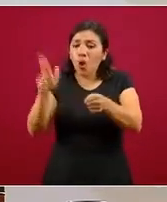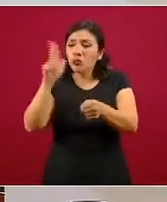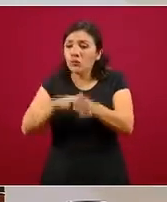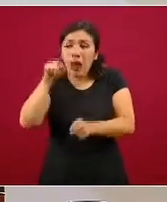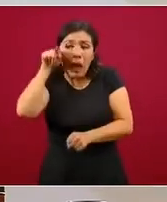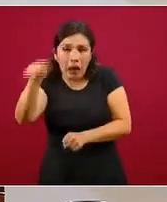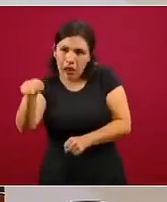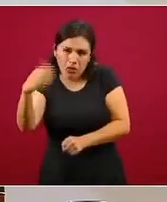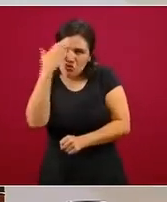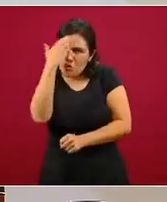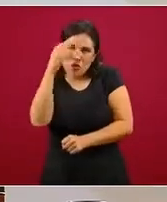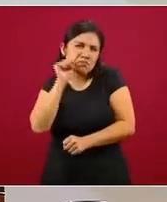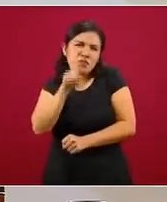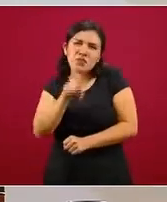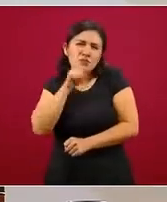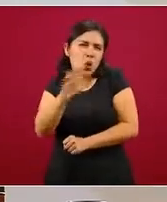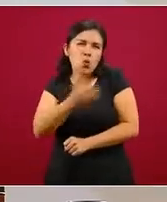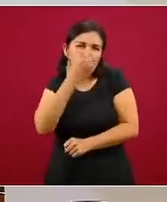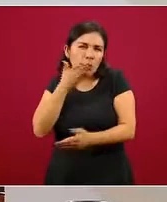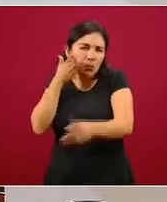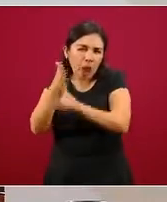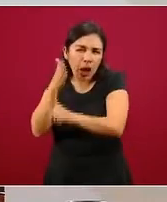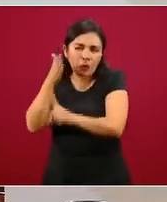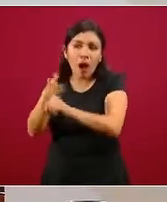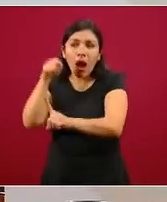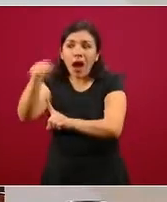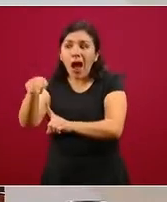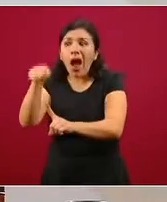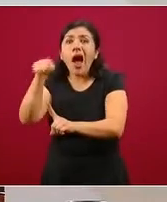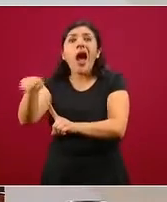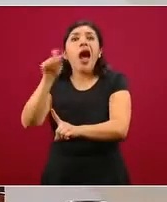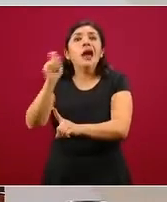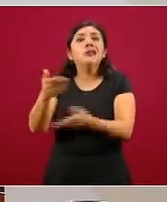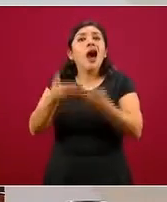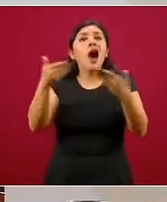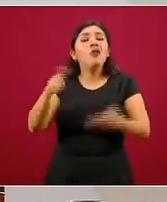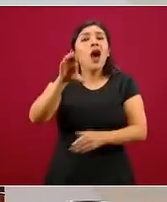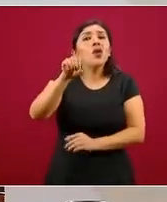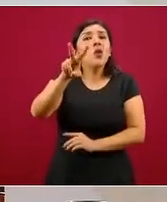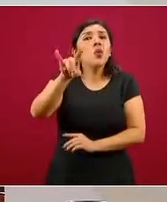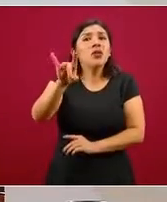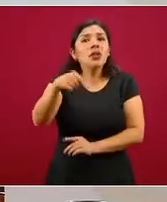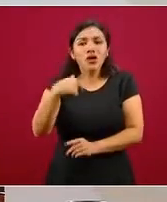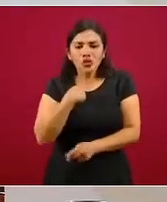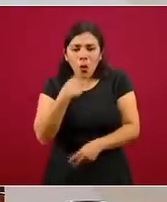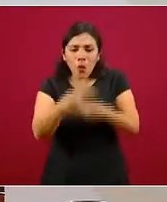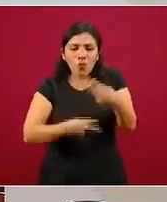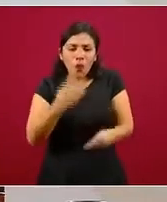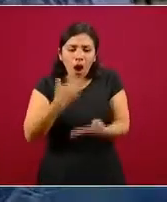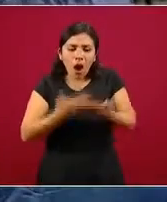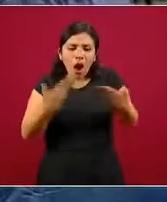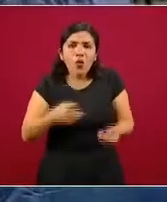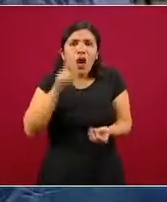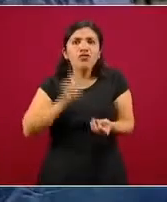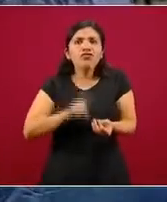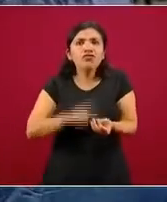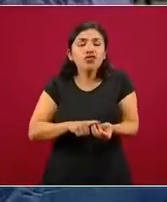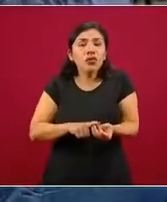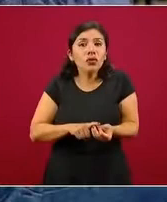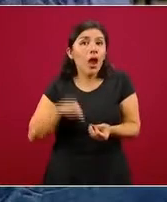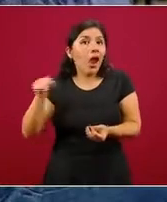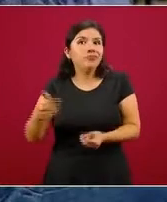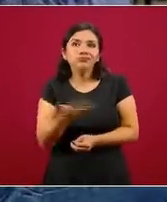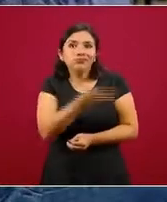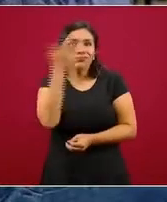en particular, porque es el que normalmente le tocaba, y hoy se volvió COVID, y la pregunta que tiene, totalmente importante, de